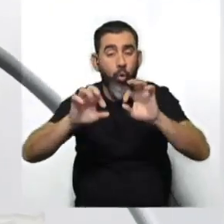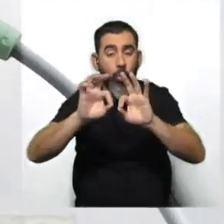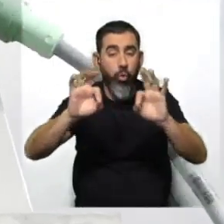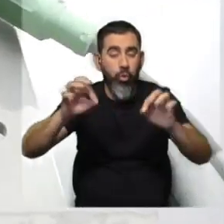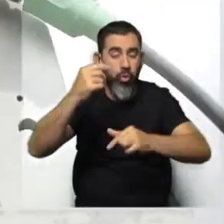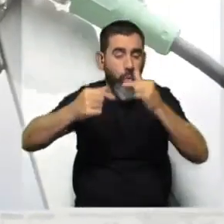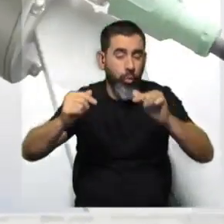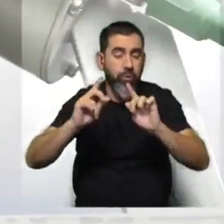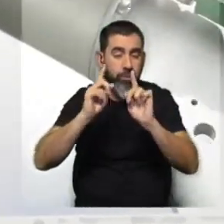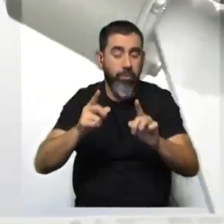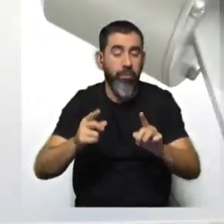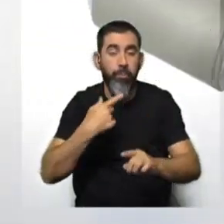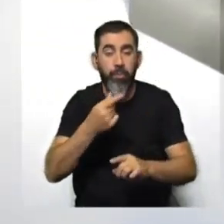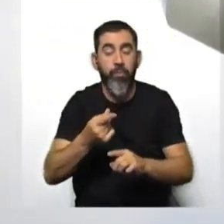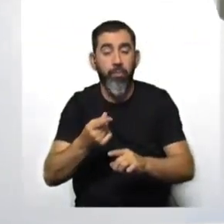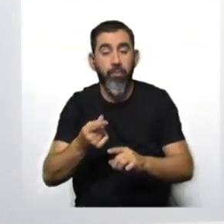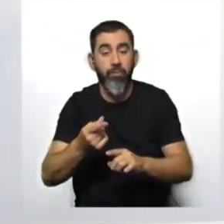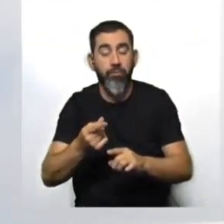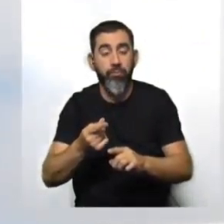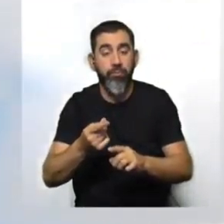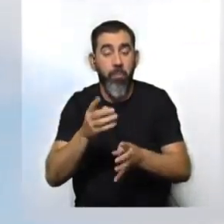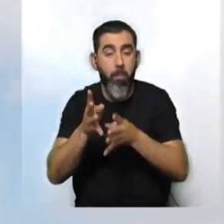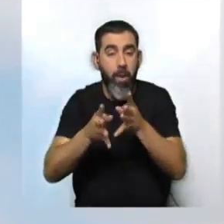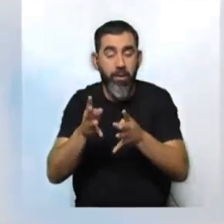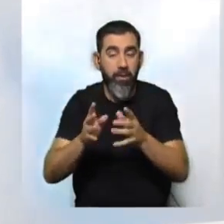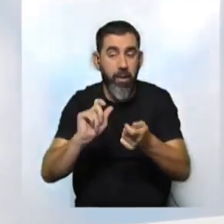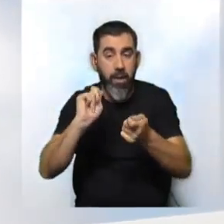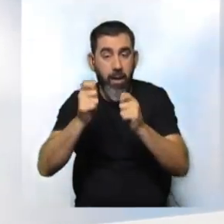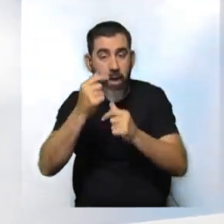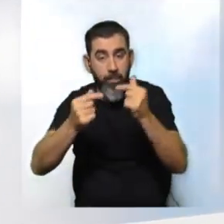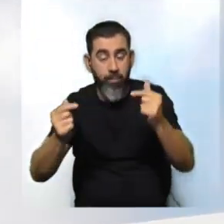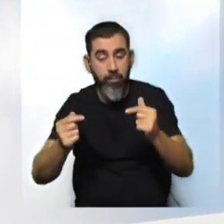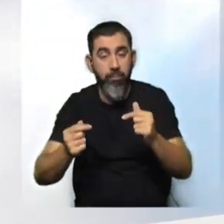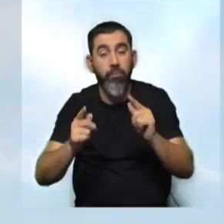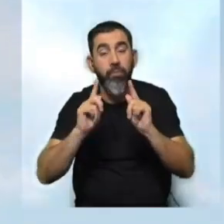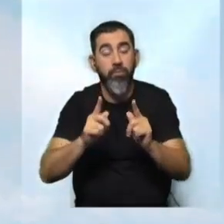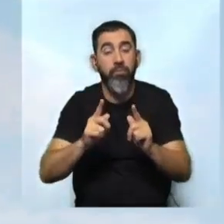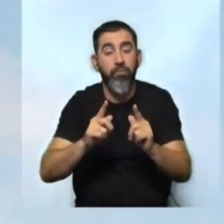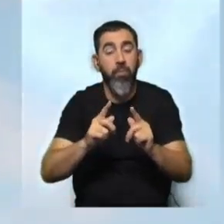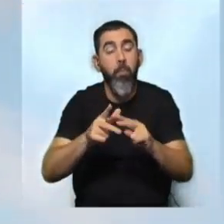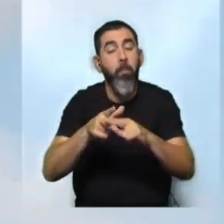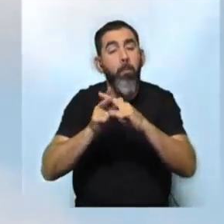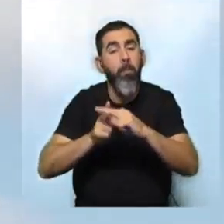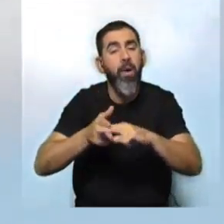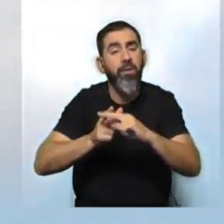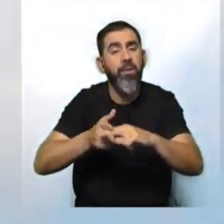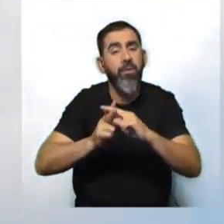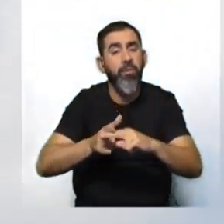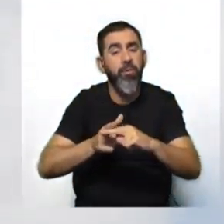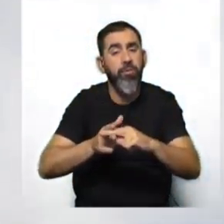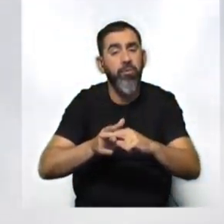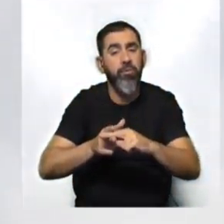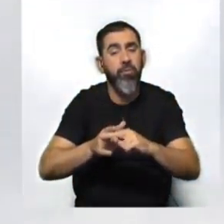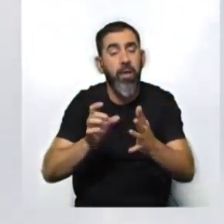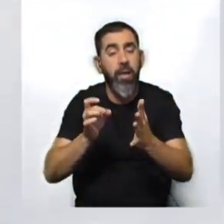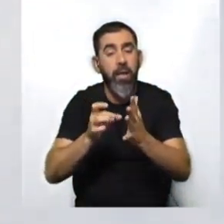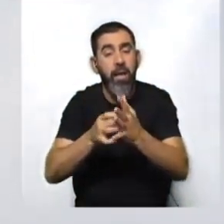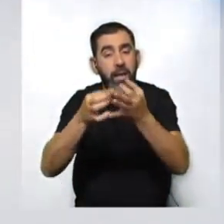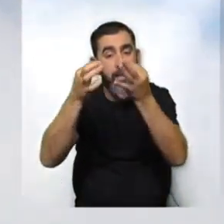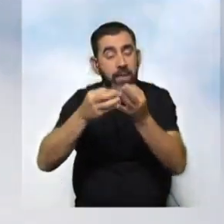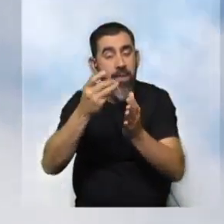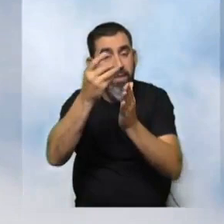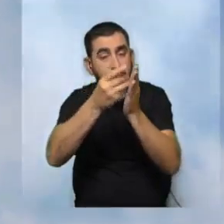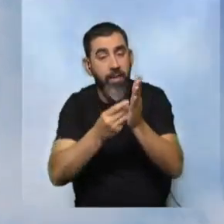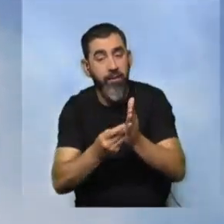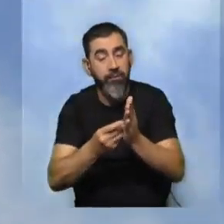de instrumentos, por ejemplo los registradores, y también se les hace un mantenimiento de calidad del dato, lo